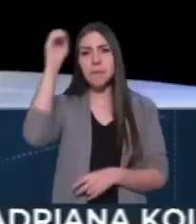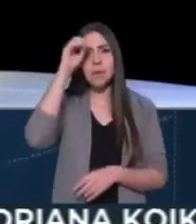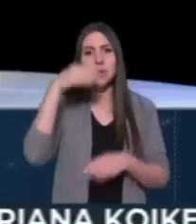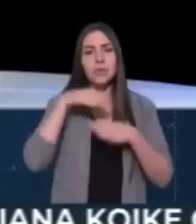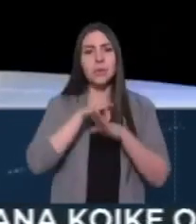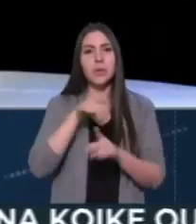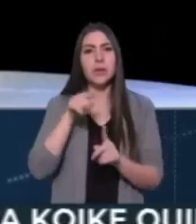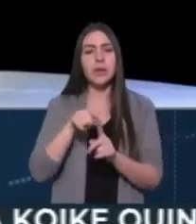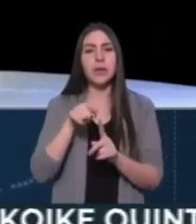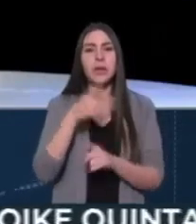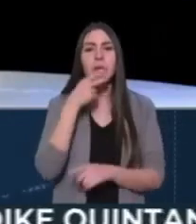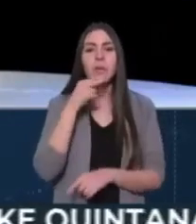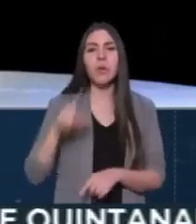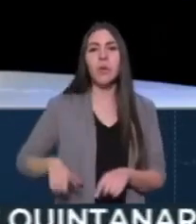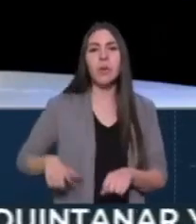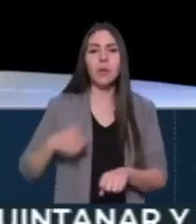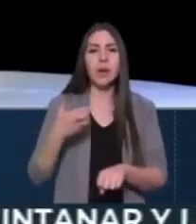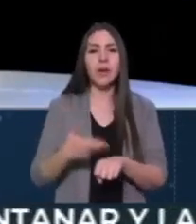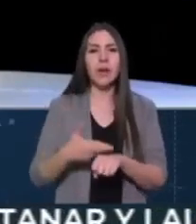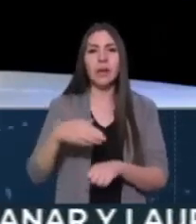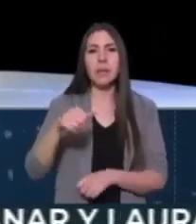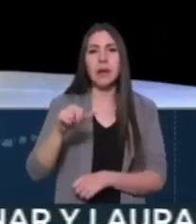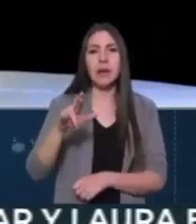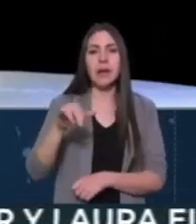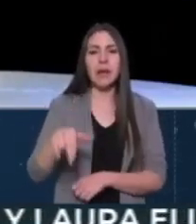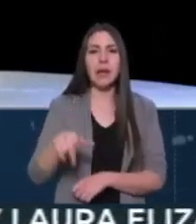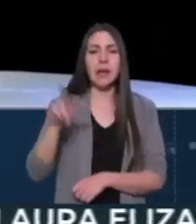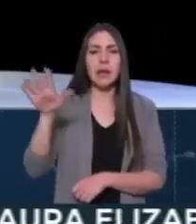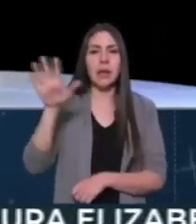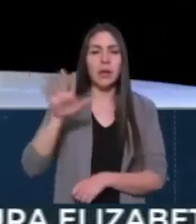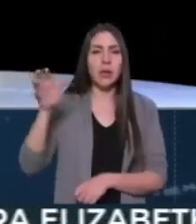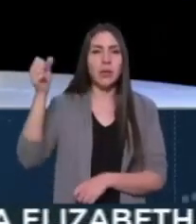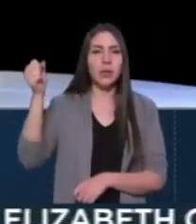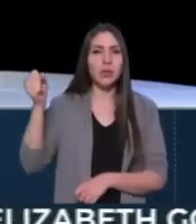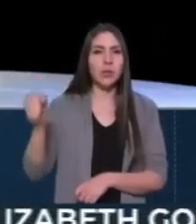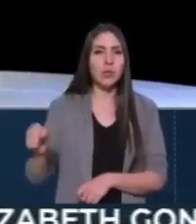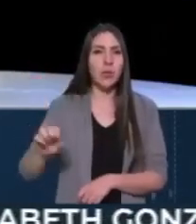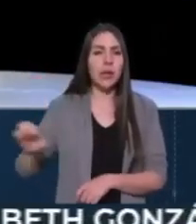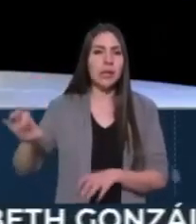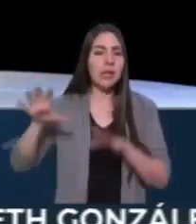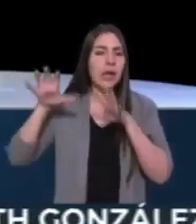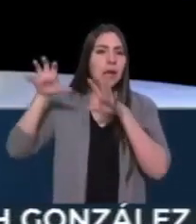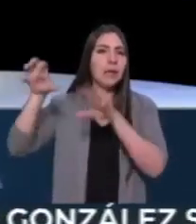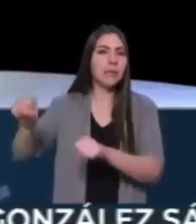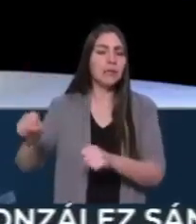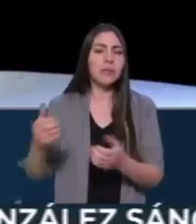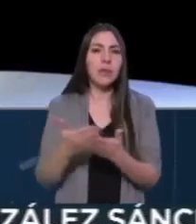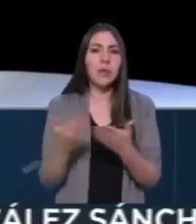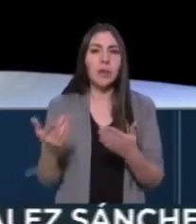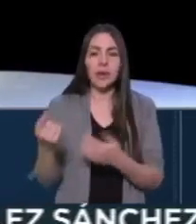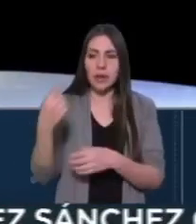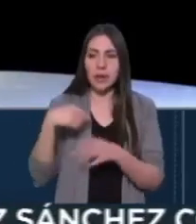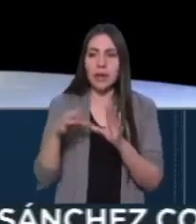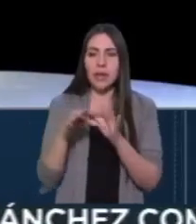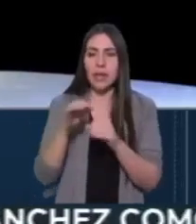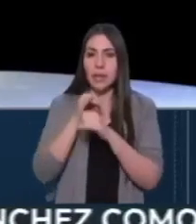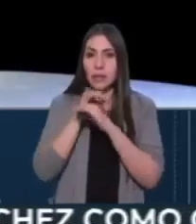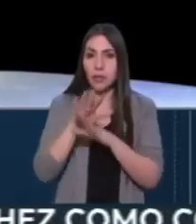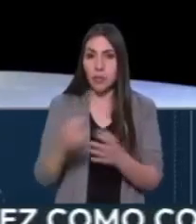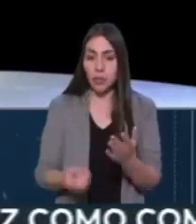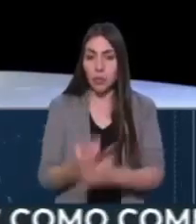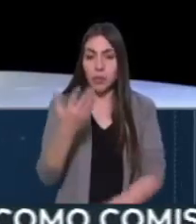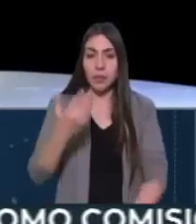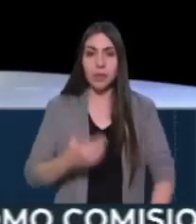Marín, del gobernador allá detenido en el sureste? ¿Nos tienes datos jugosos nuevos?